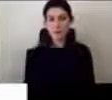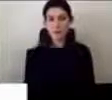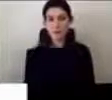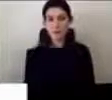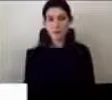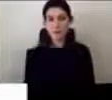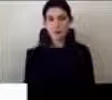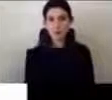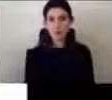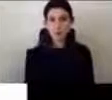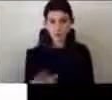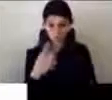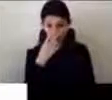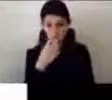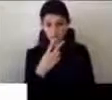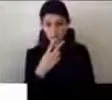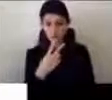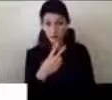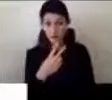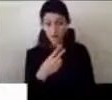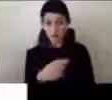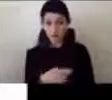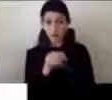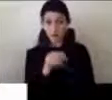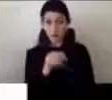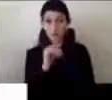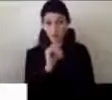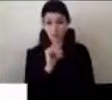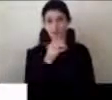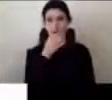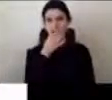Ahí está, ¿se ve? Sí, veo.